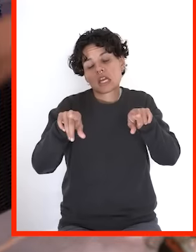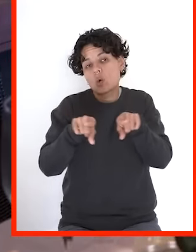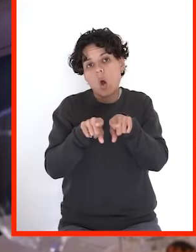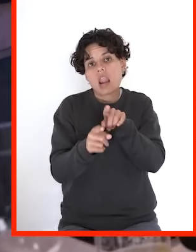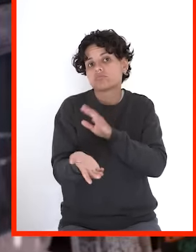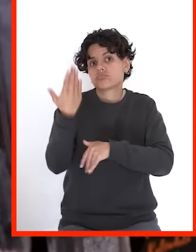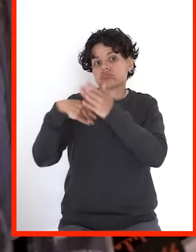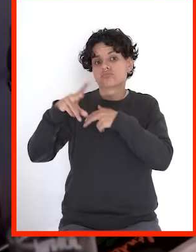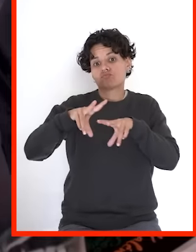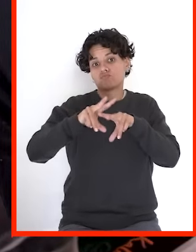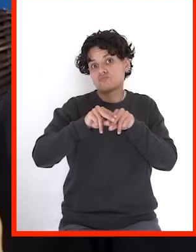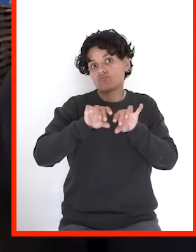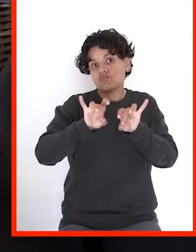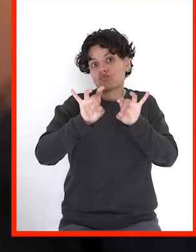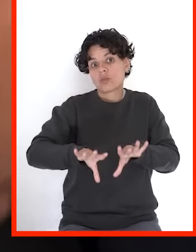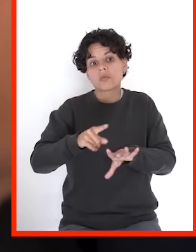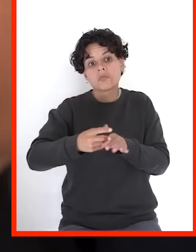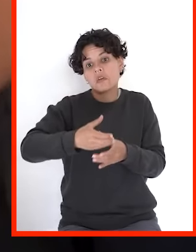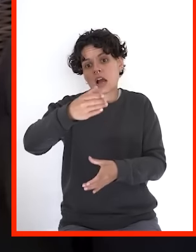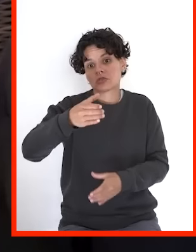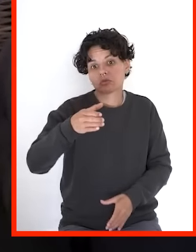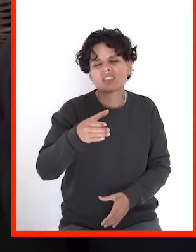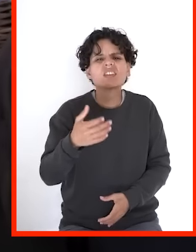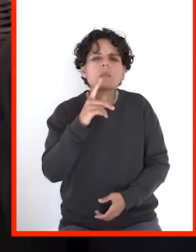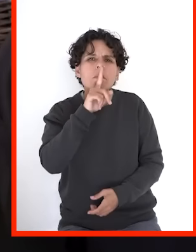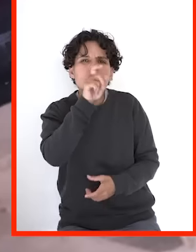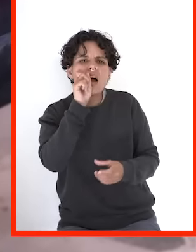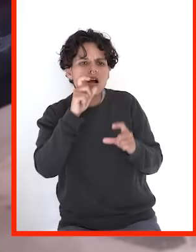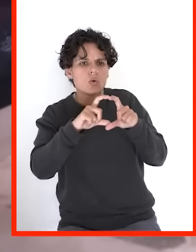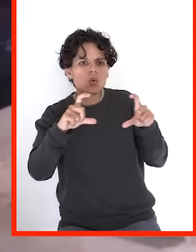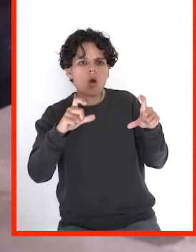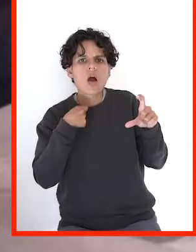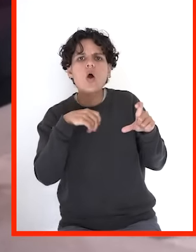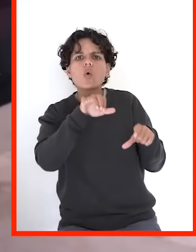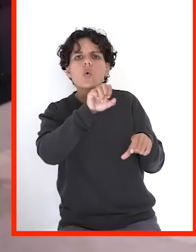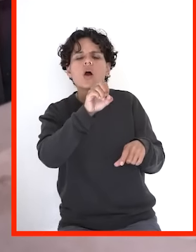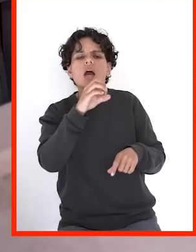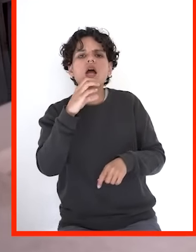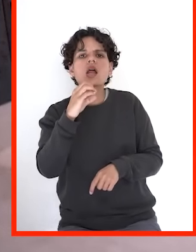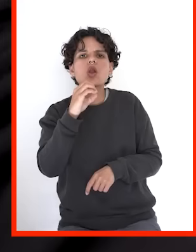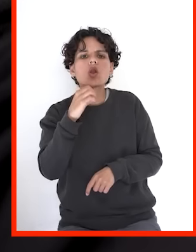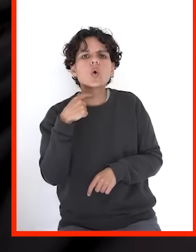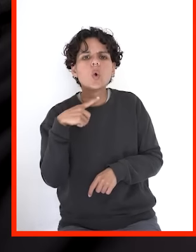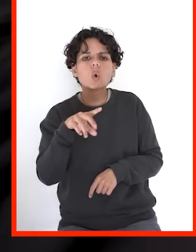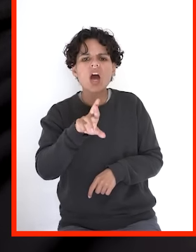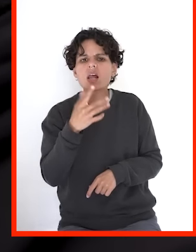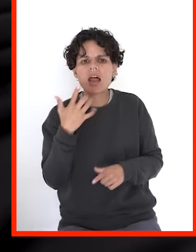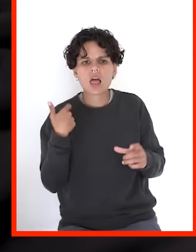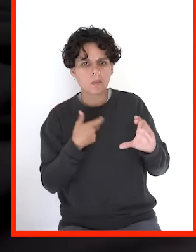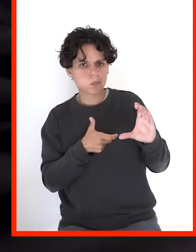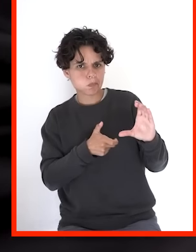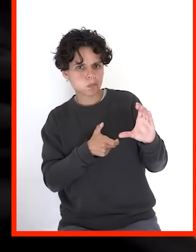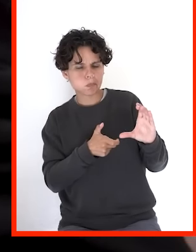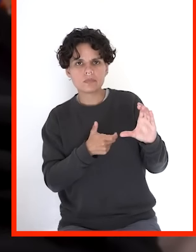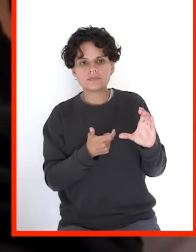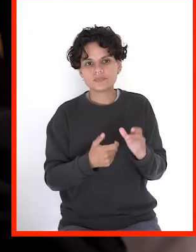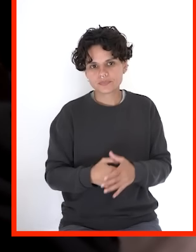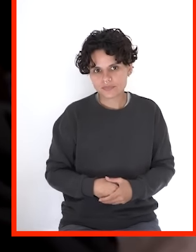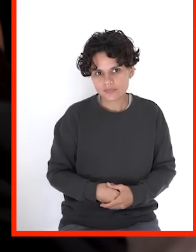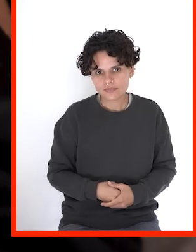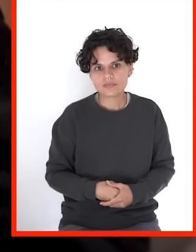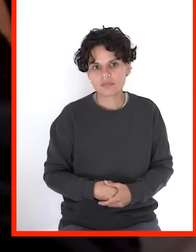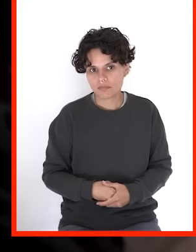caña, así los papás de uno. Quiero saber para qué el código QR. Te lleva al canal para que se suscriban. Mira, lo está haciendo Tame, mira. Tame es